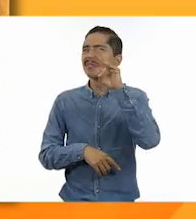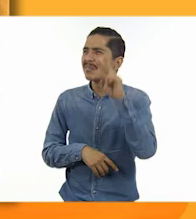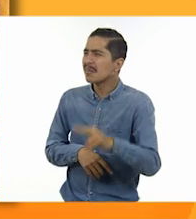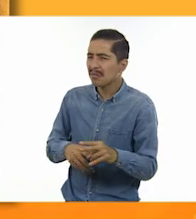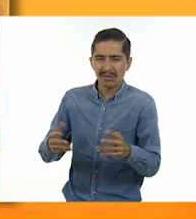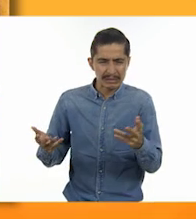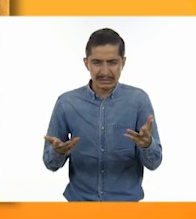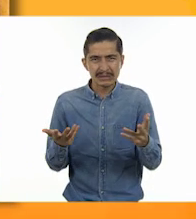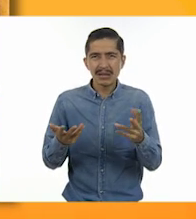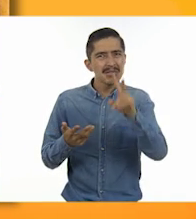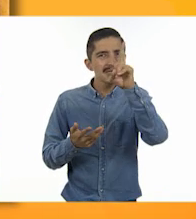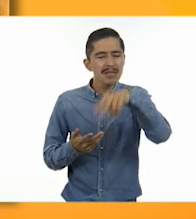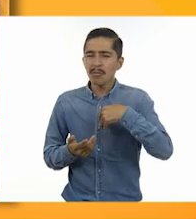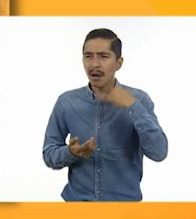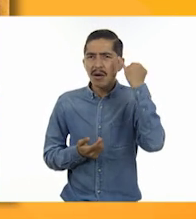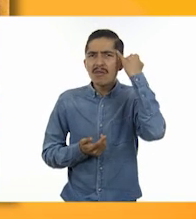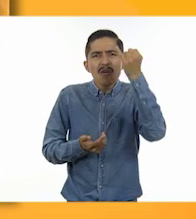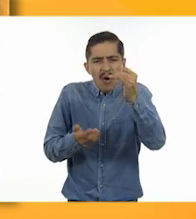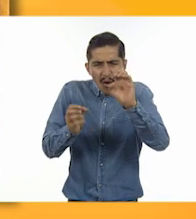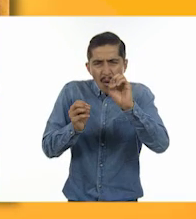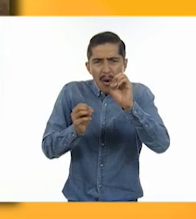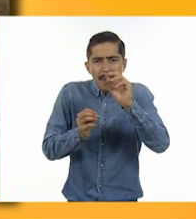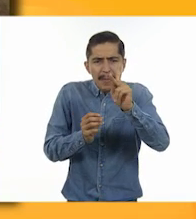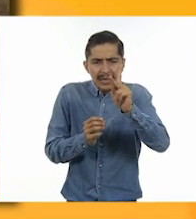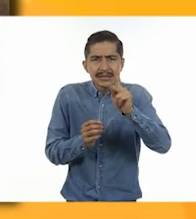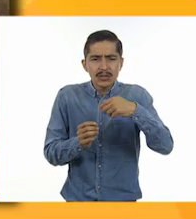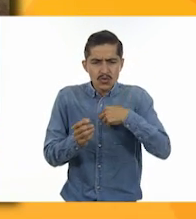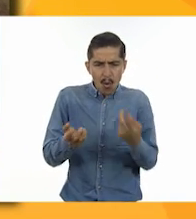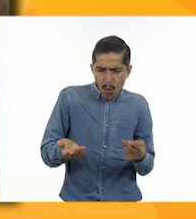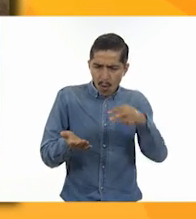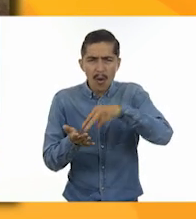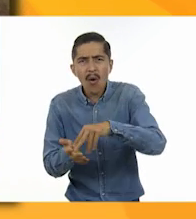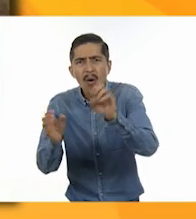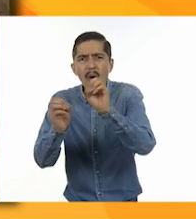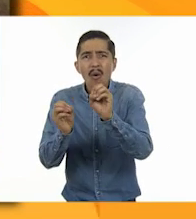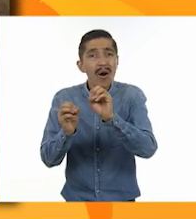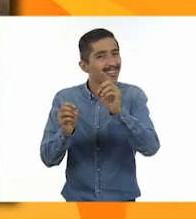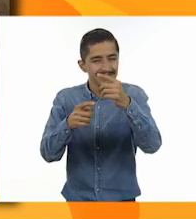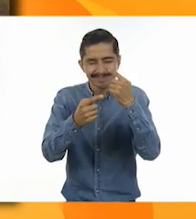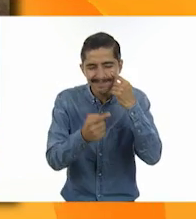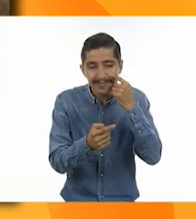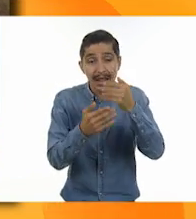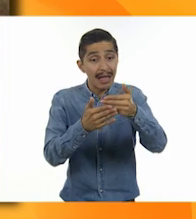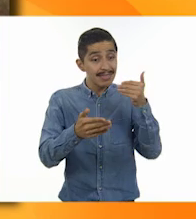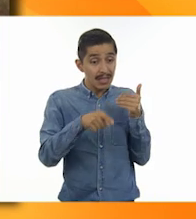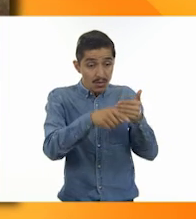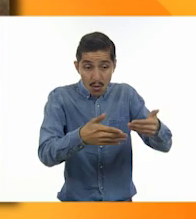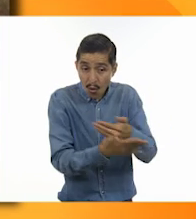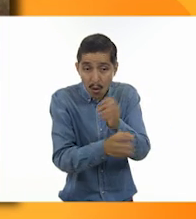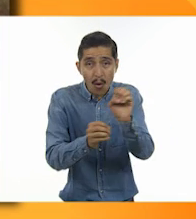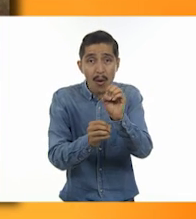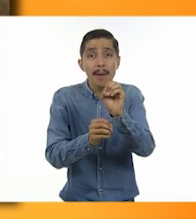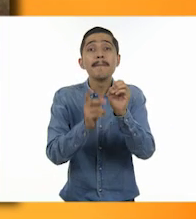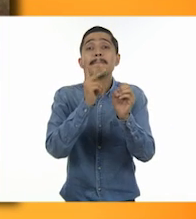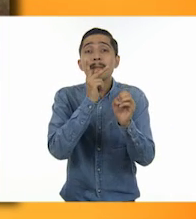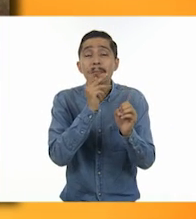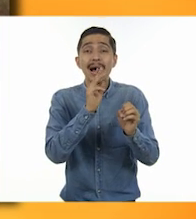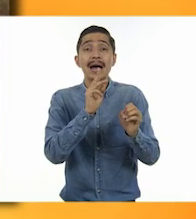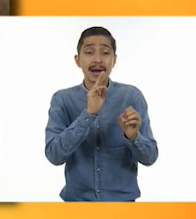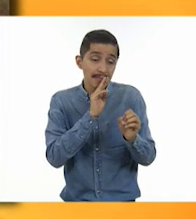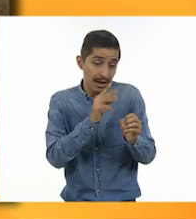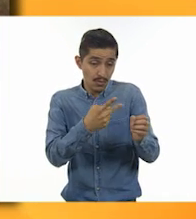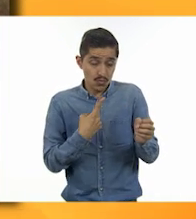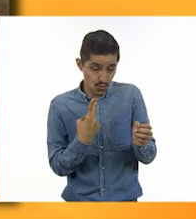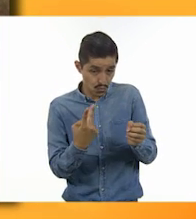Pero yo no me imagino el mundo sin mí. Antes de que tú nacieras, papá y yo ya vivíamos juntos y